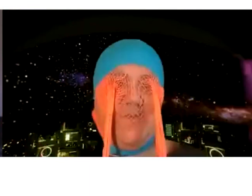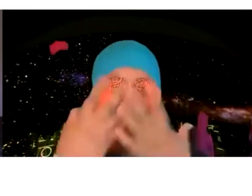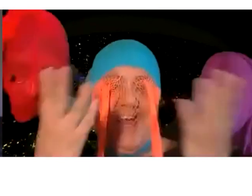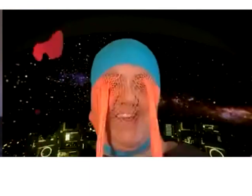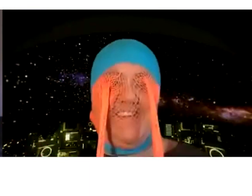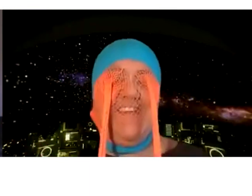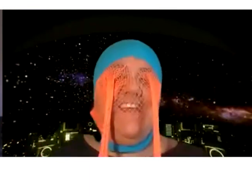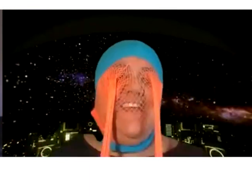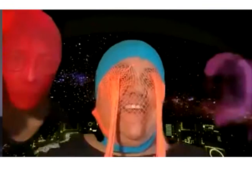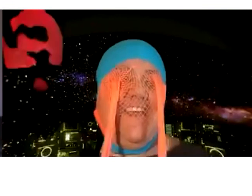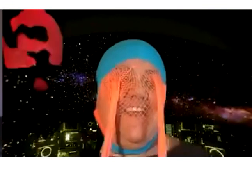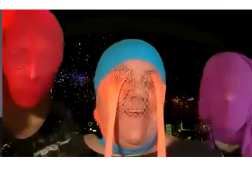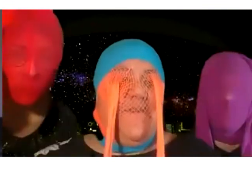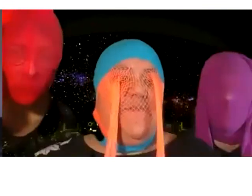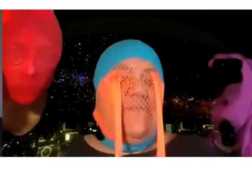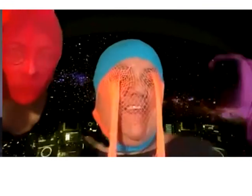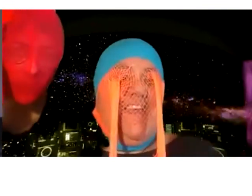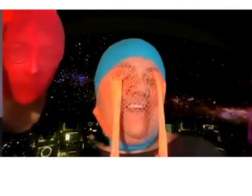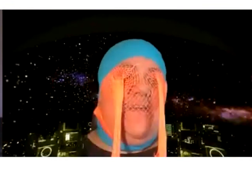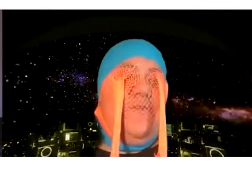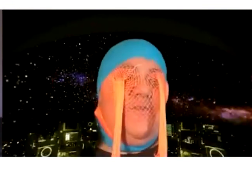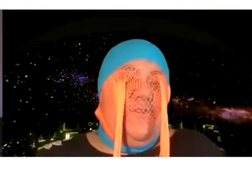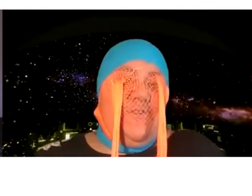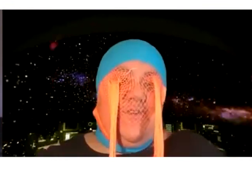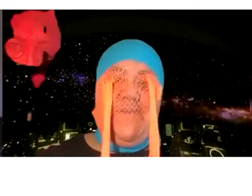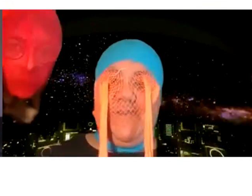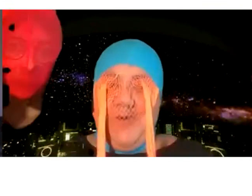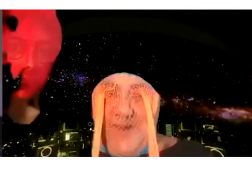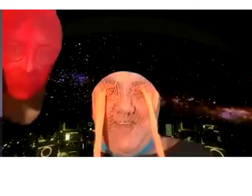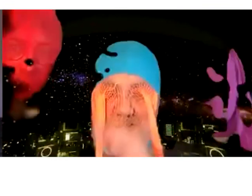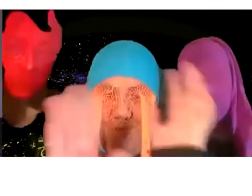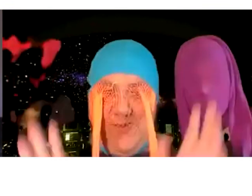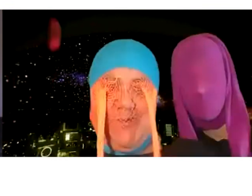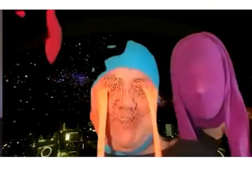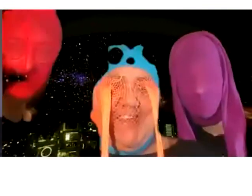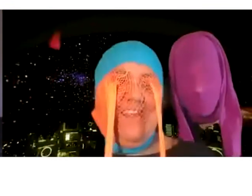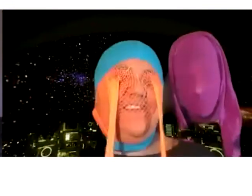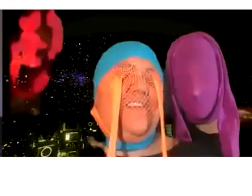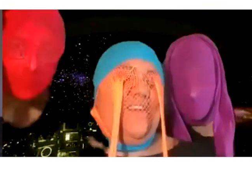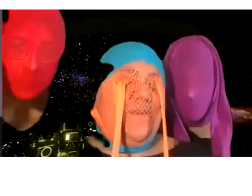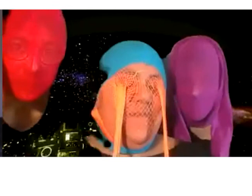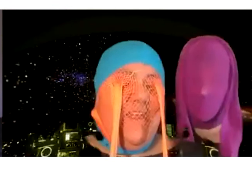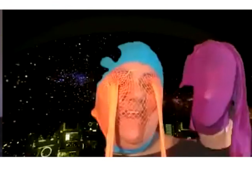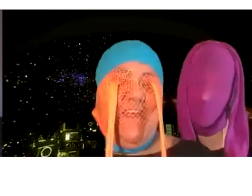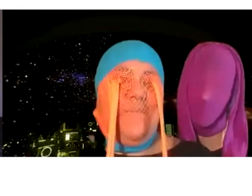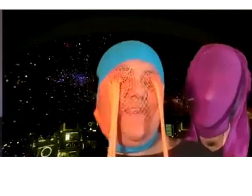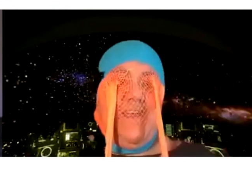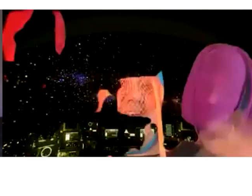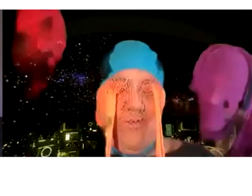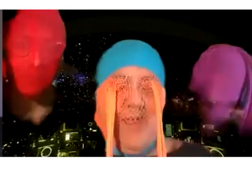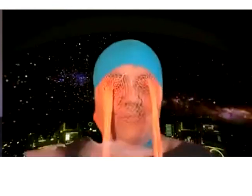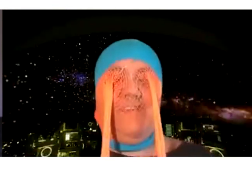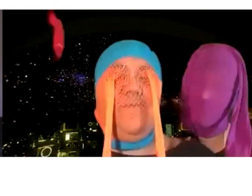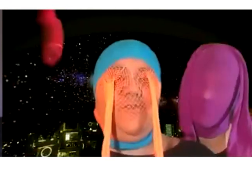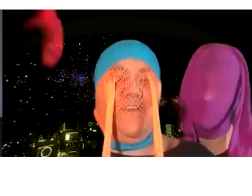sonidos, como imágenes, que queremos pues compartir con todos ustedes y